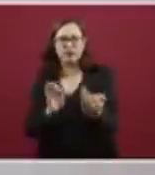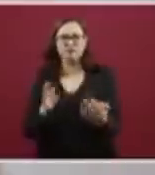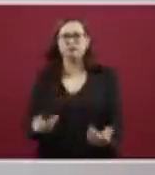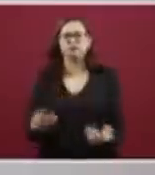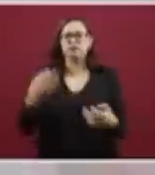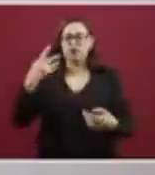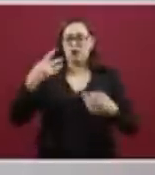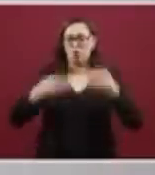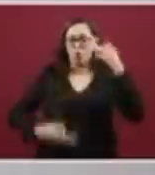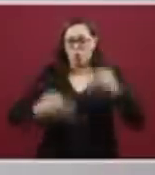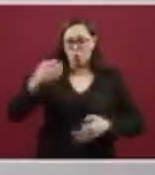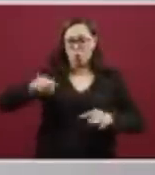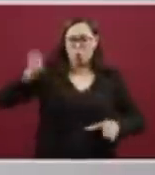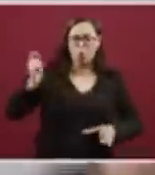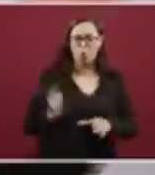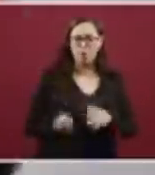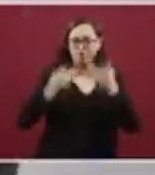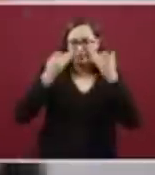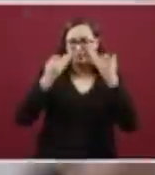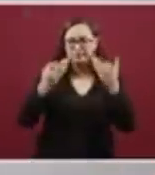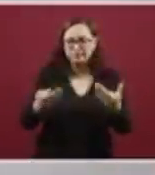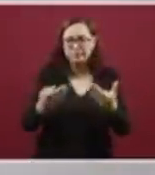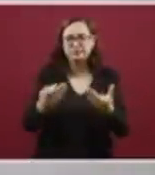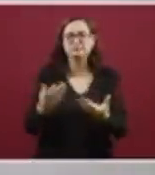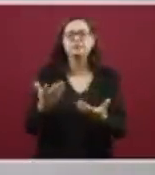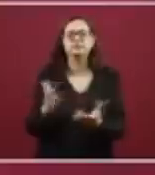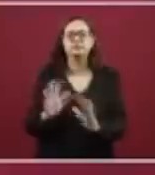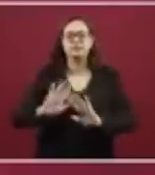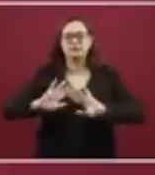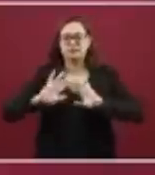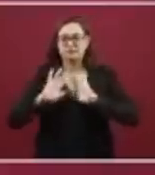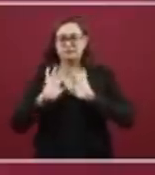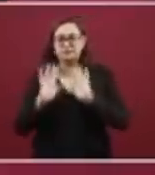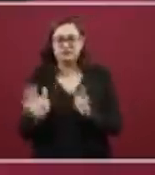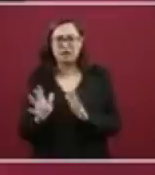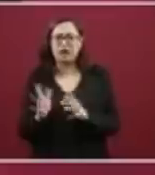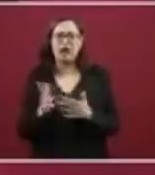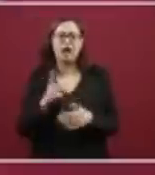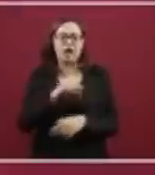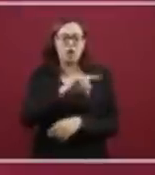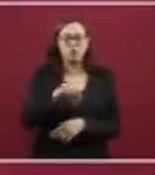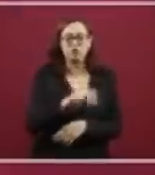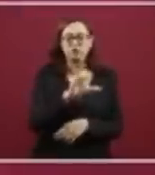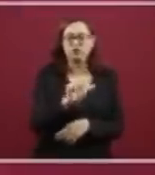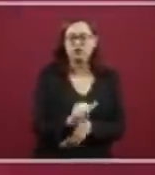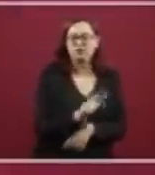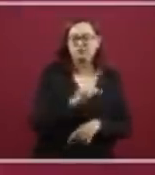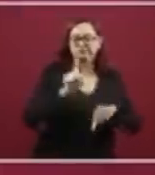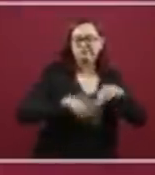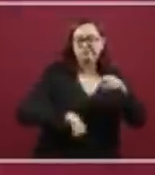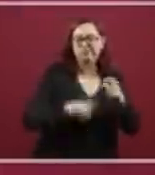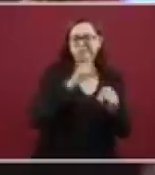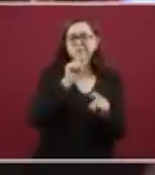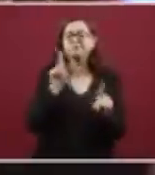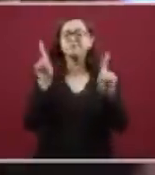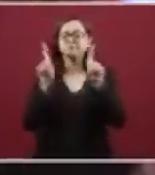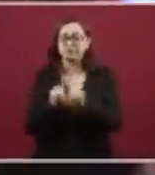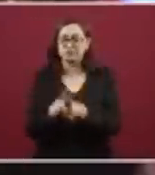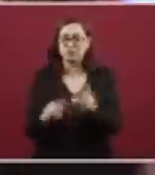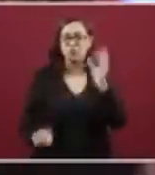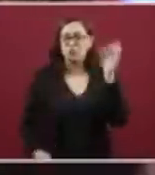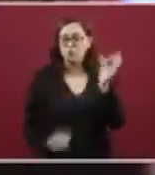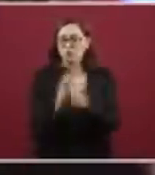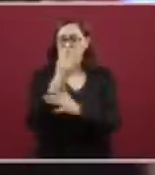dependerán ahora del Poder Judicial. Se van a eliminar las juntas de conciliación y arbitraje. Por el otro lado, se va a crear